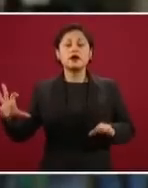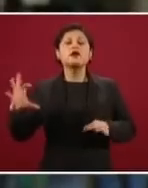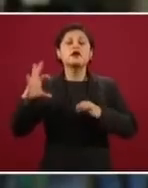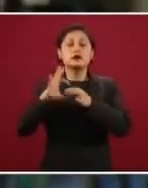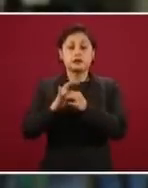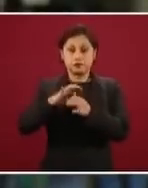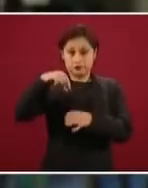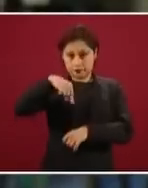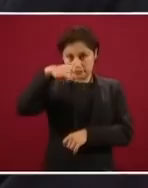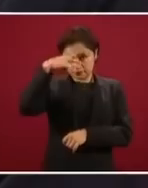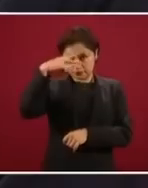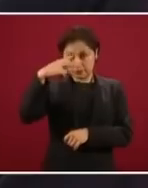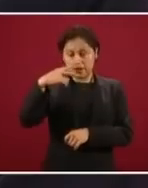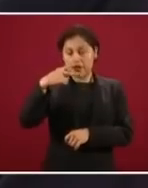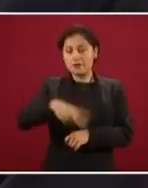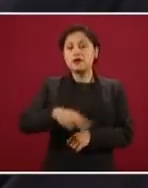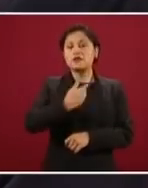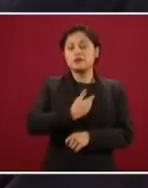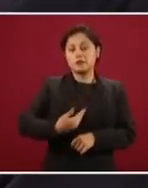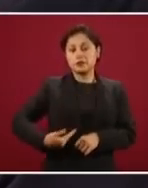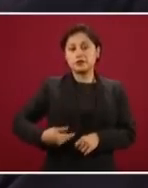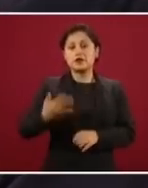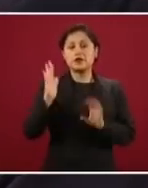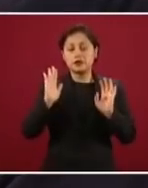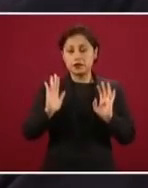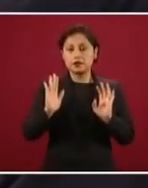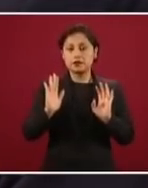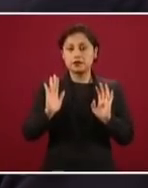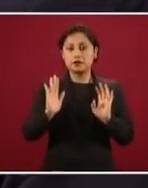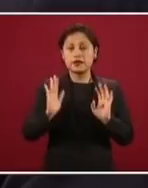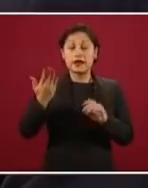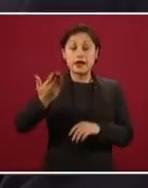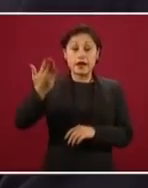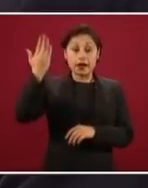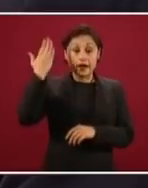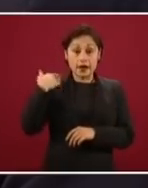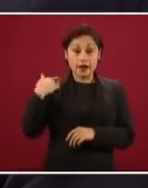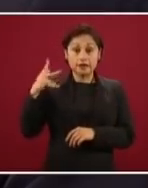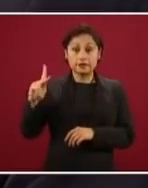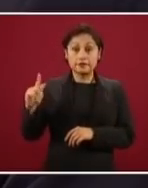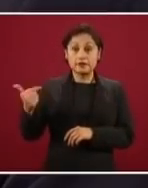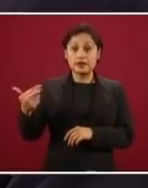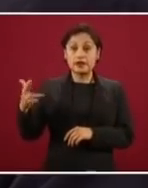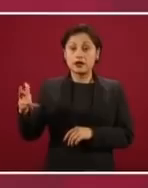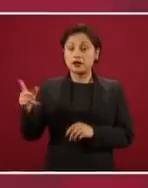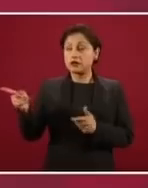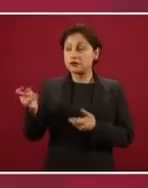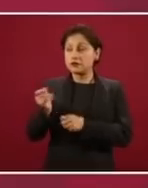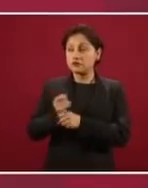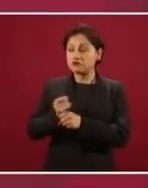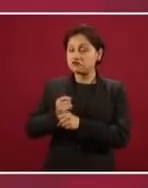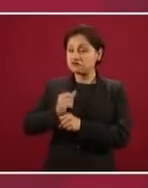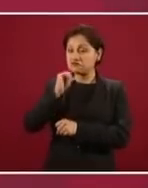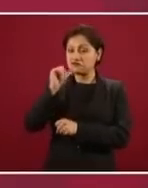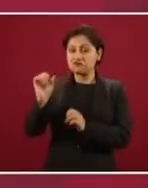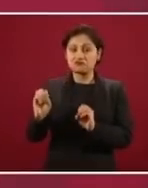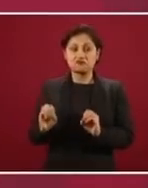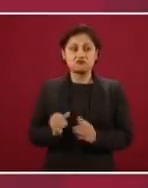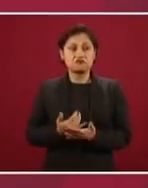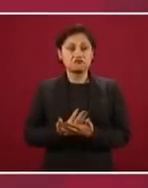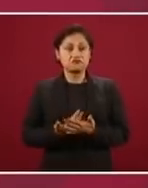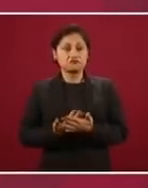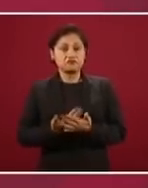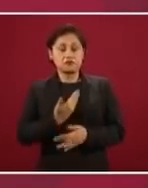no se hacía nada si el presidente no lo ordenaba o no lo